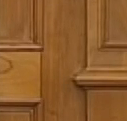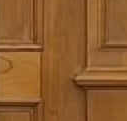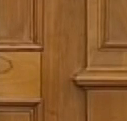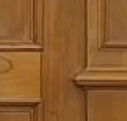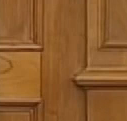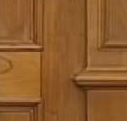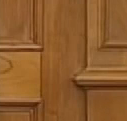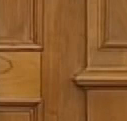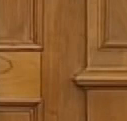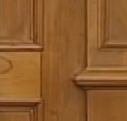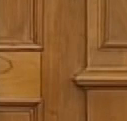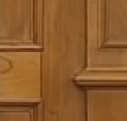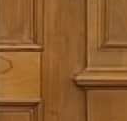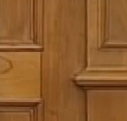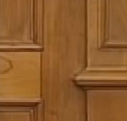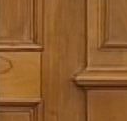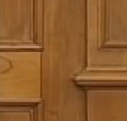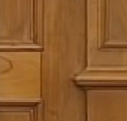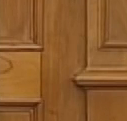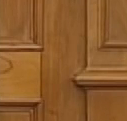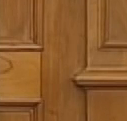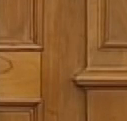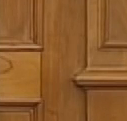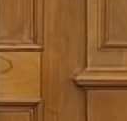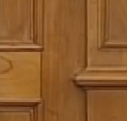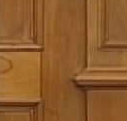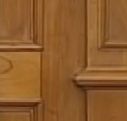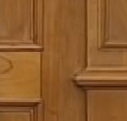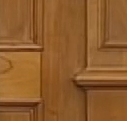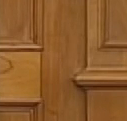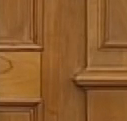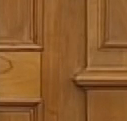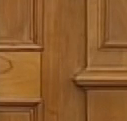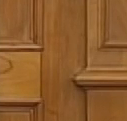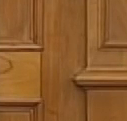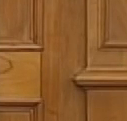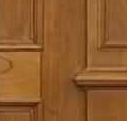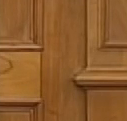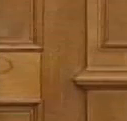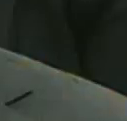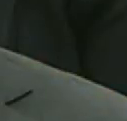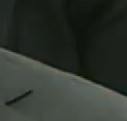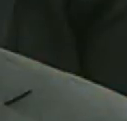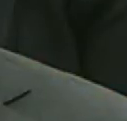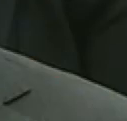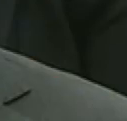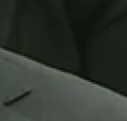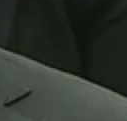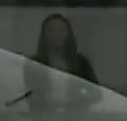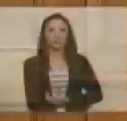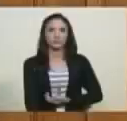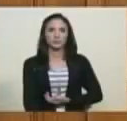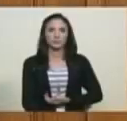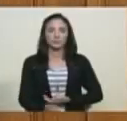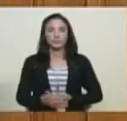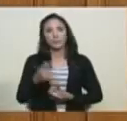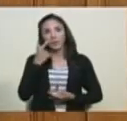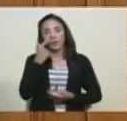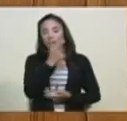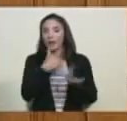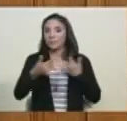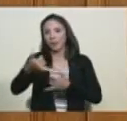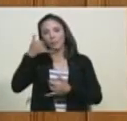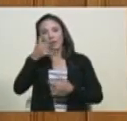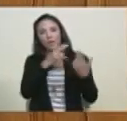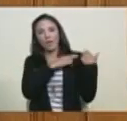del ministro Néstor Reverol para decirme: presidente, acabamos de capturar a dos